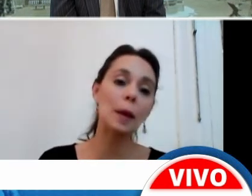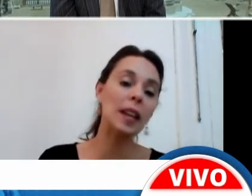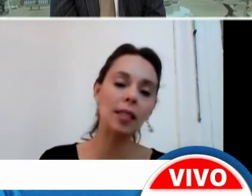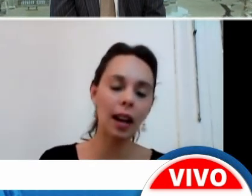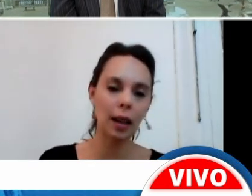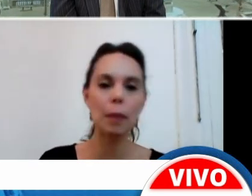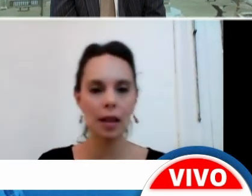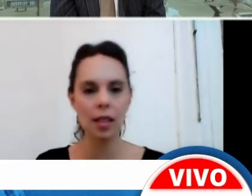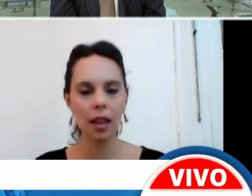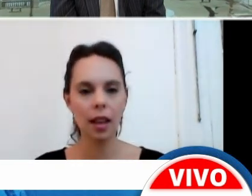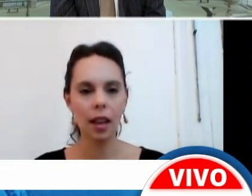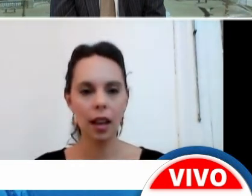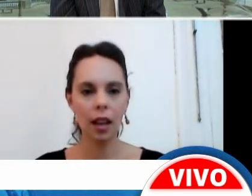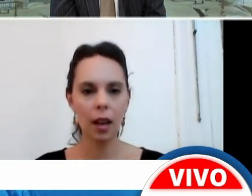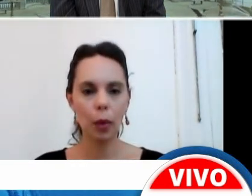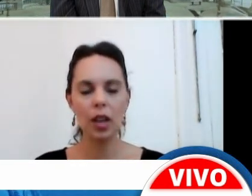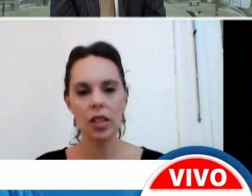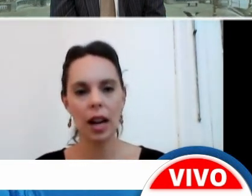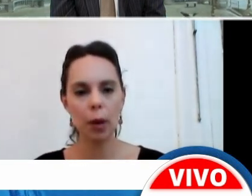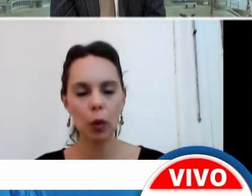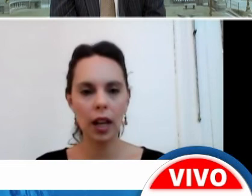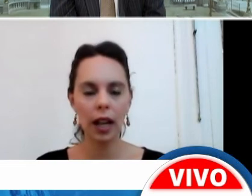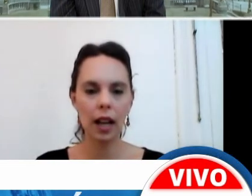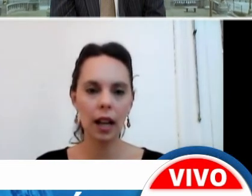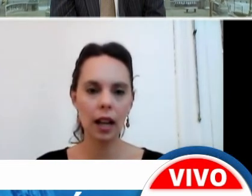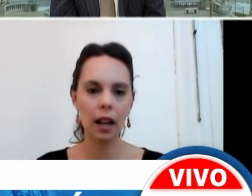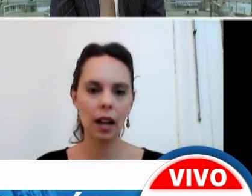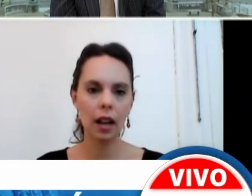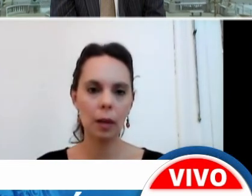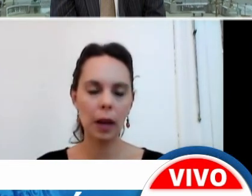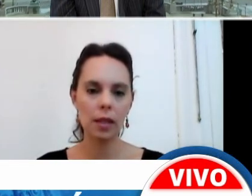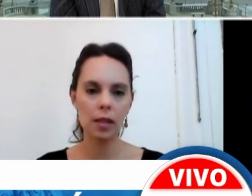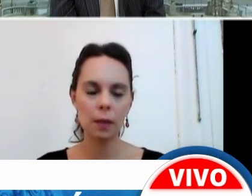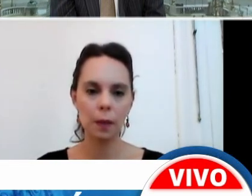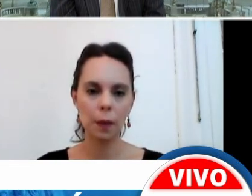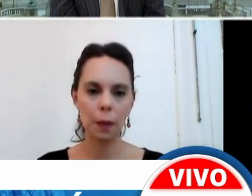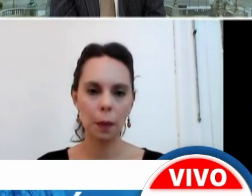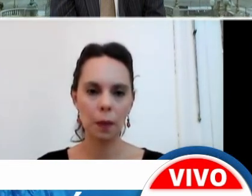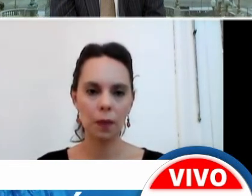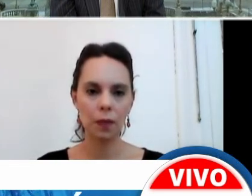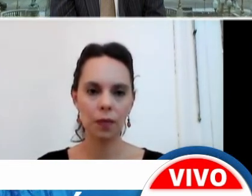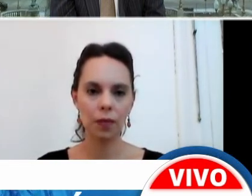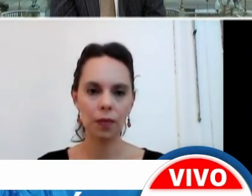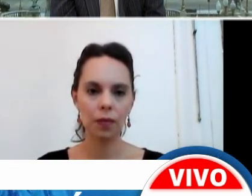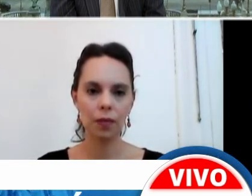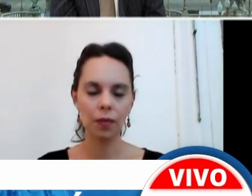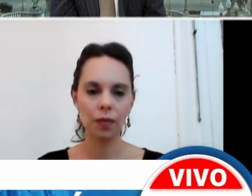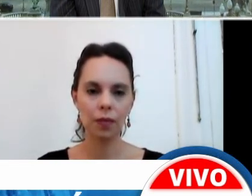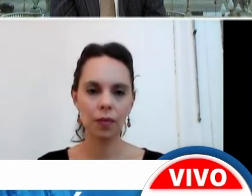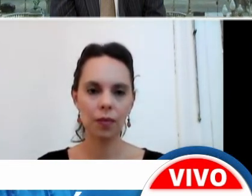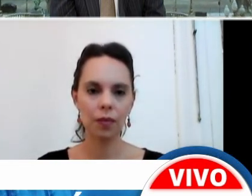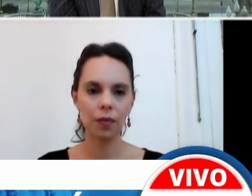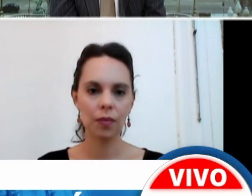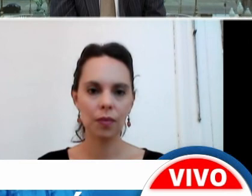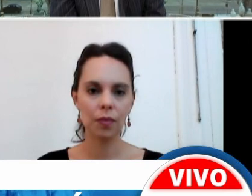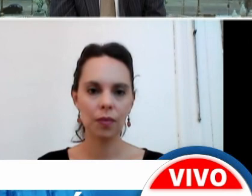o qué se evita que pase que podía llegar a perjudicar al país? Lo que va a ocurrir